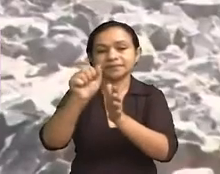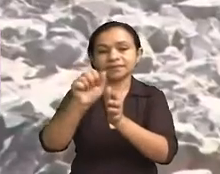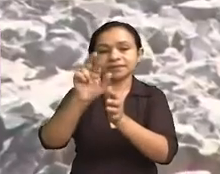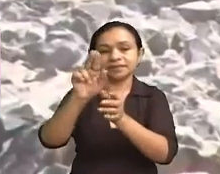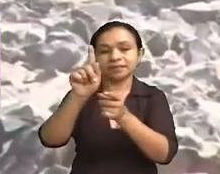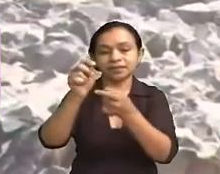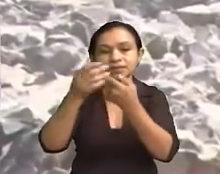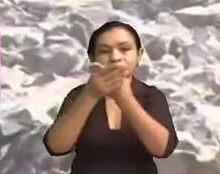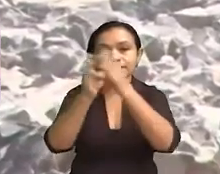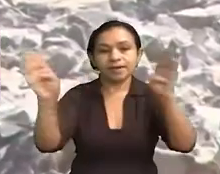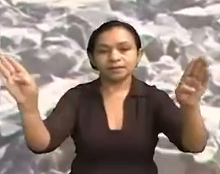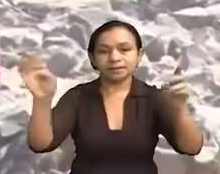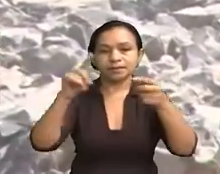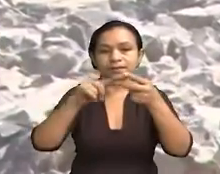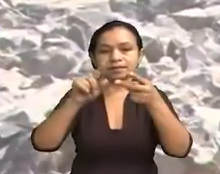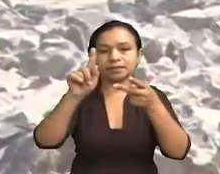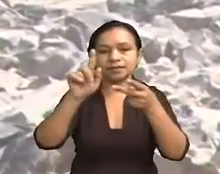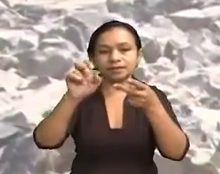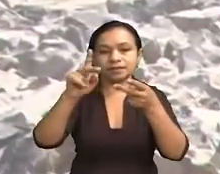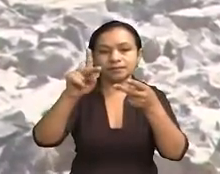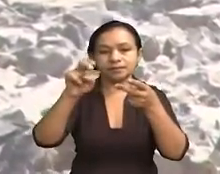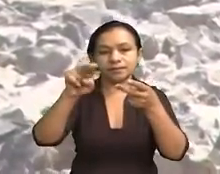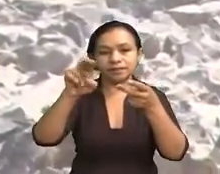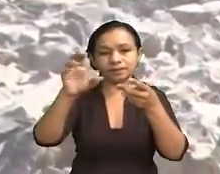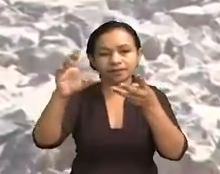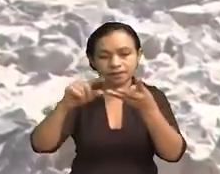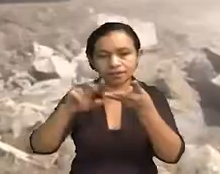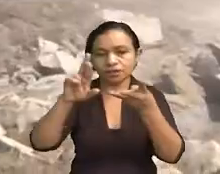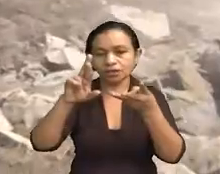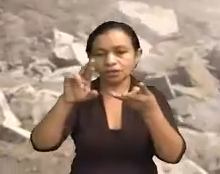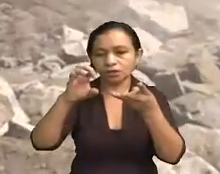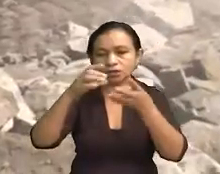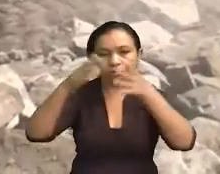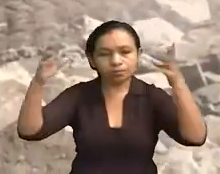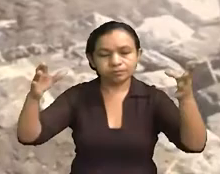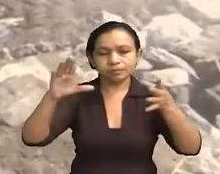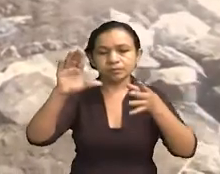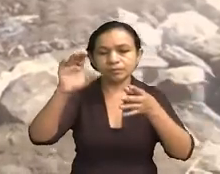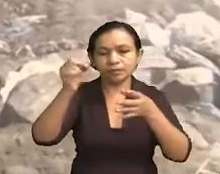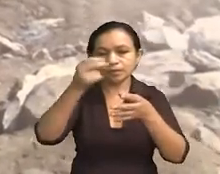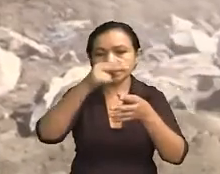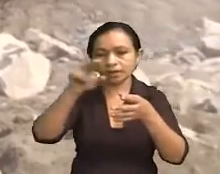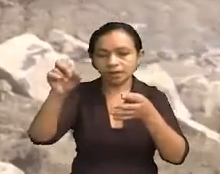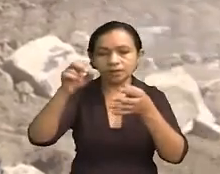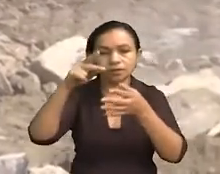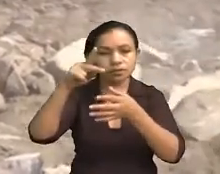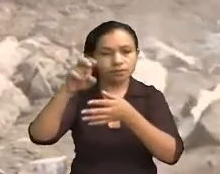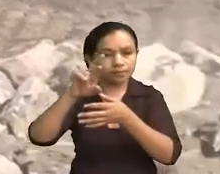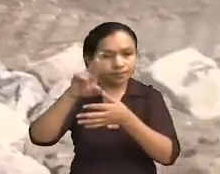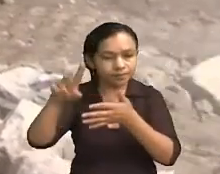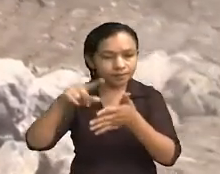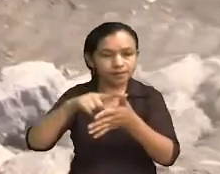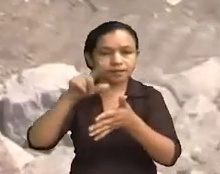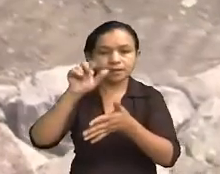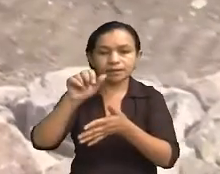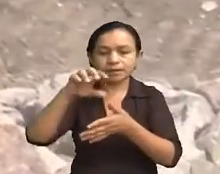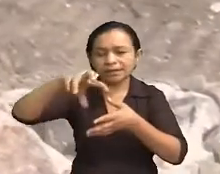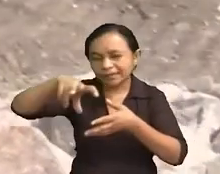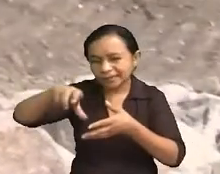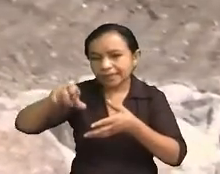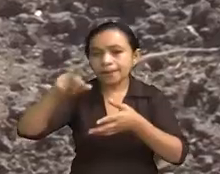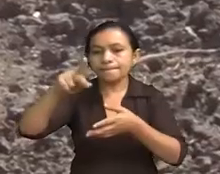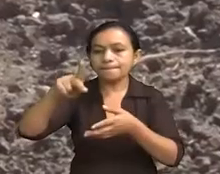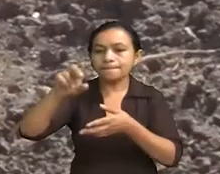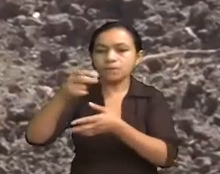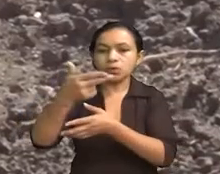Los Brasiles, Telpaneca, Rodeo Grande, Caño Silva, Caño Pérez, El Naranjo, El